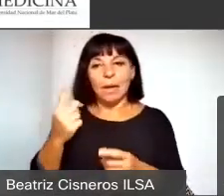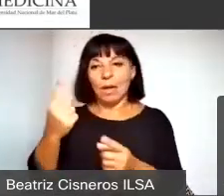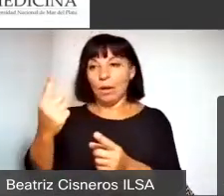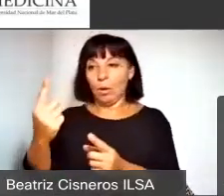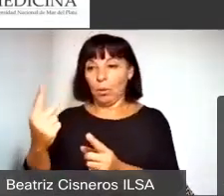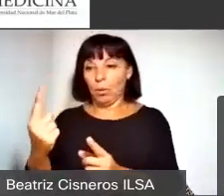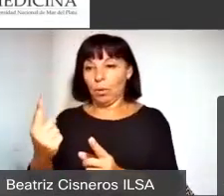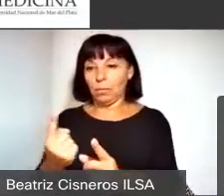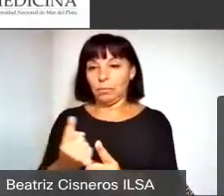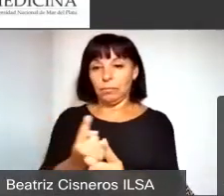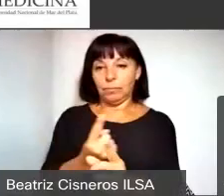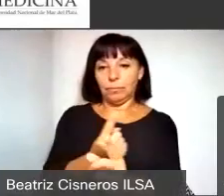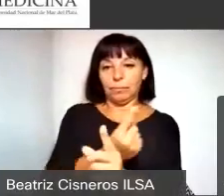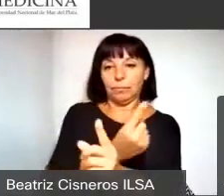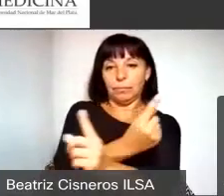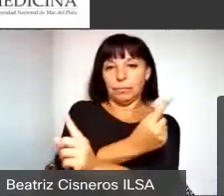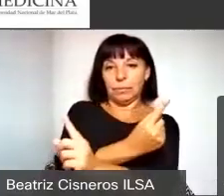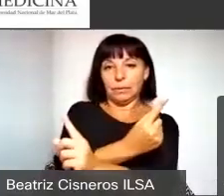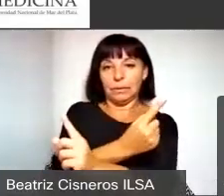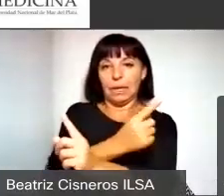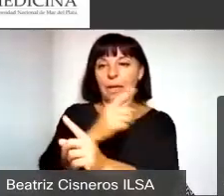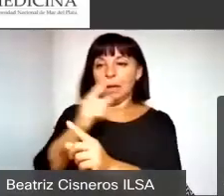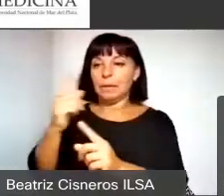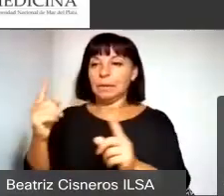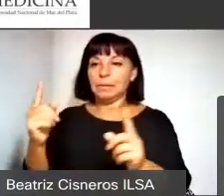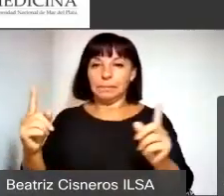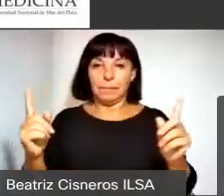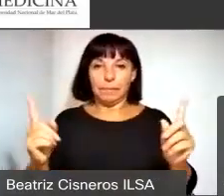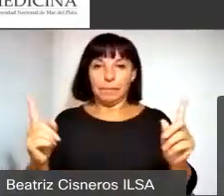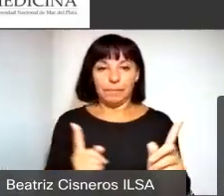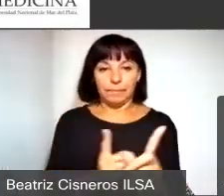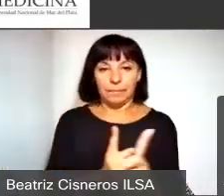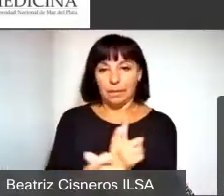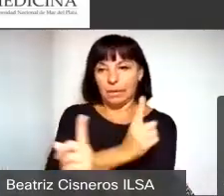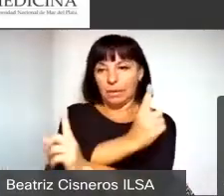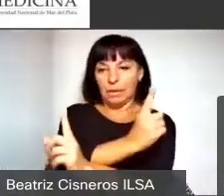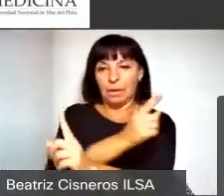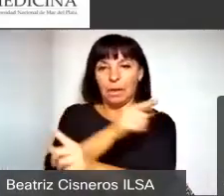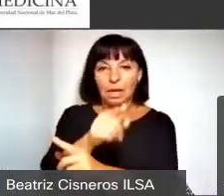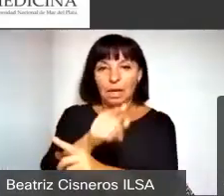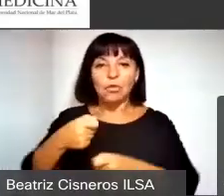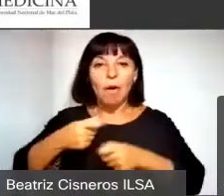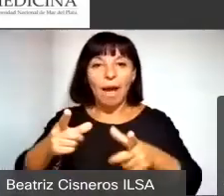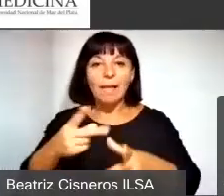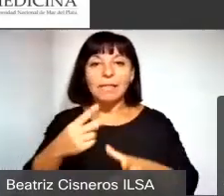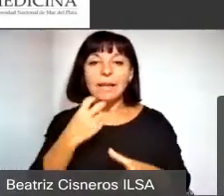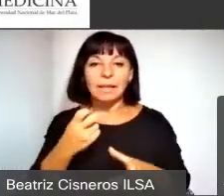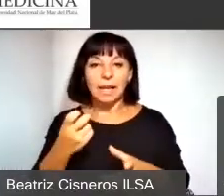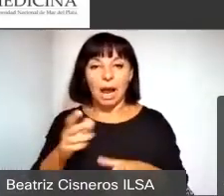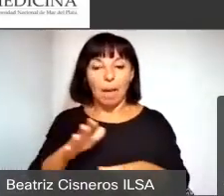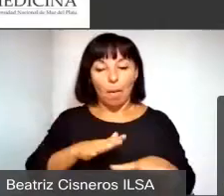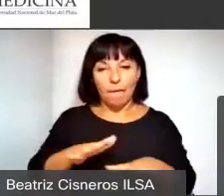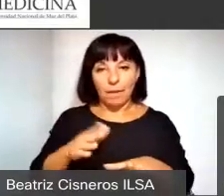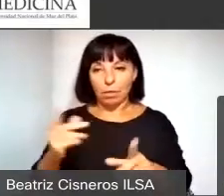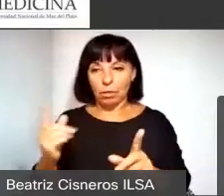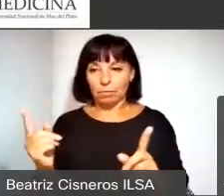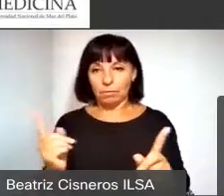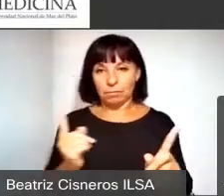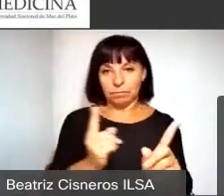otro. ¿Sí? No más que eso respecto de los movimientos de los fosfolípidos.